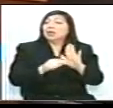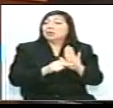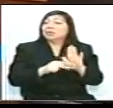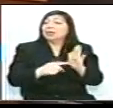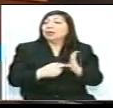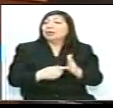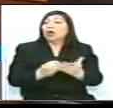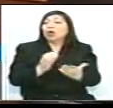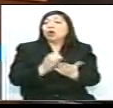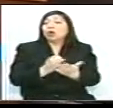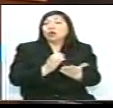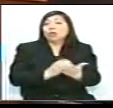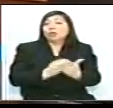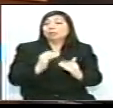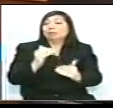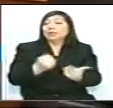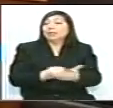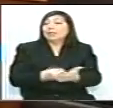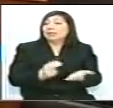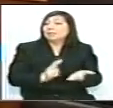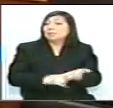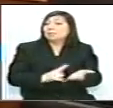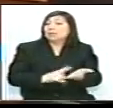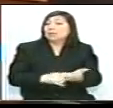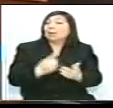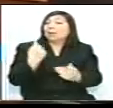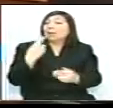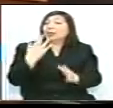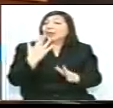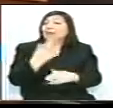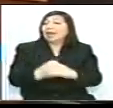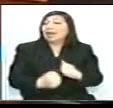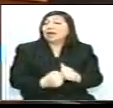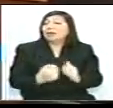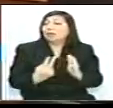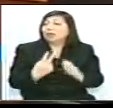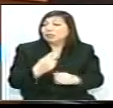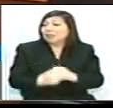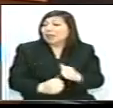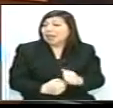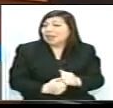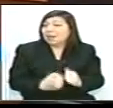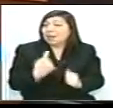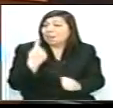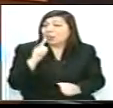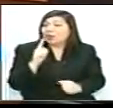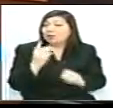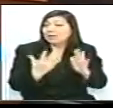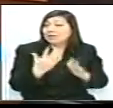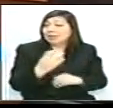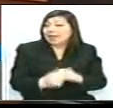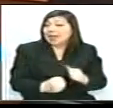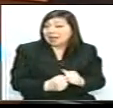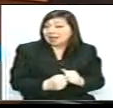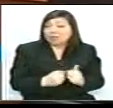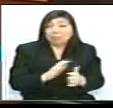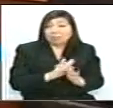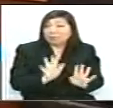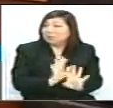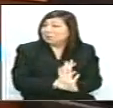aplican a los contratos de estabilidad tributaria por 10 años, por 12 años y por 15 años. Eso es